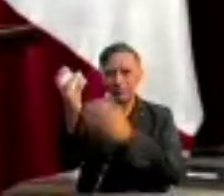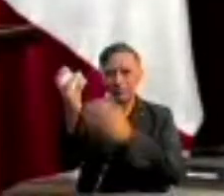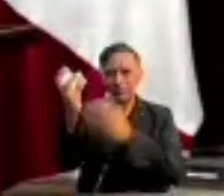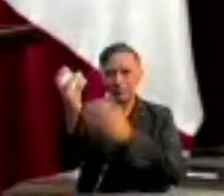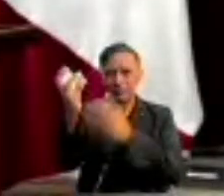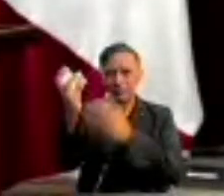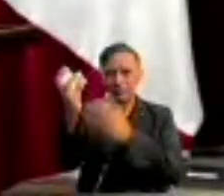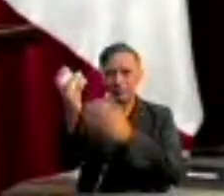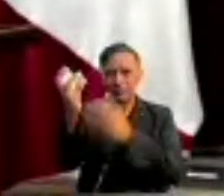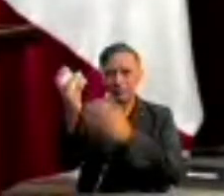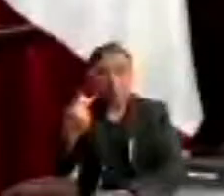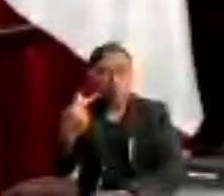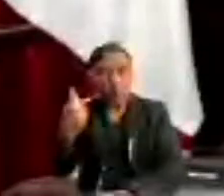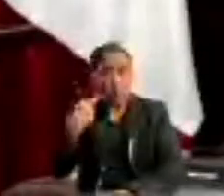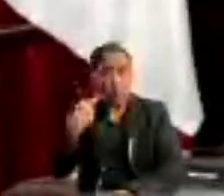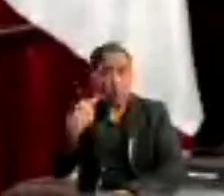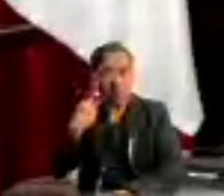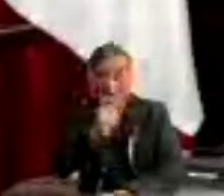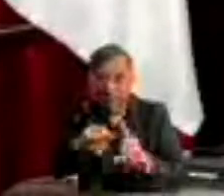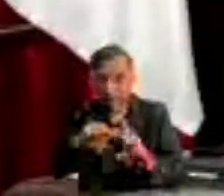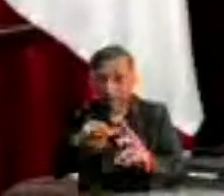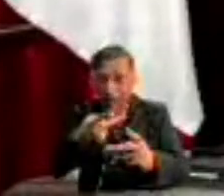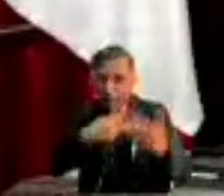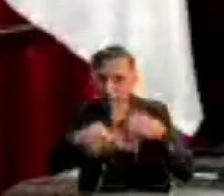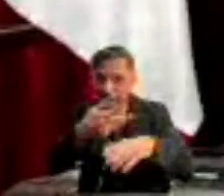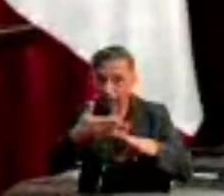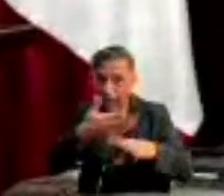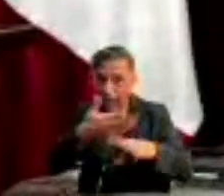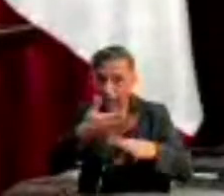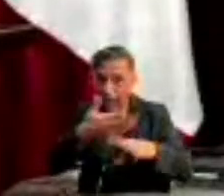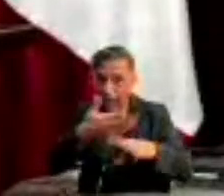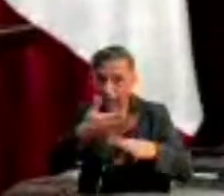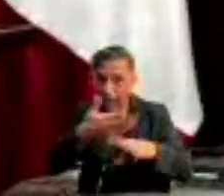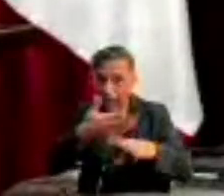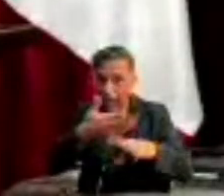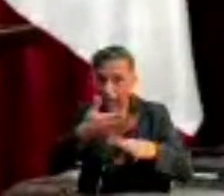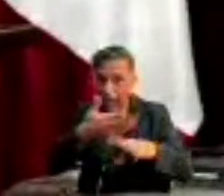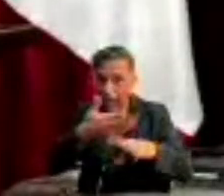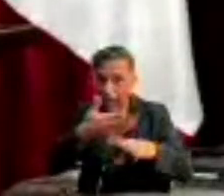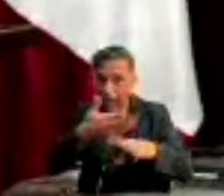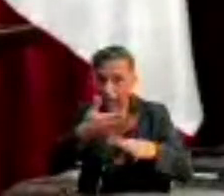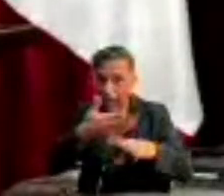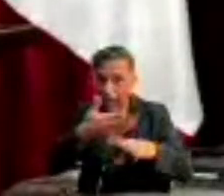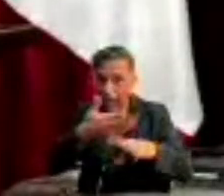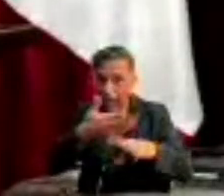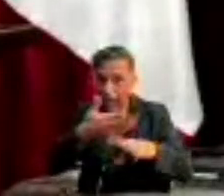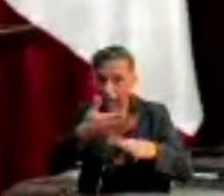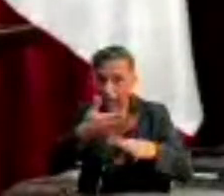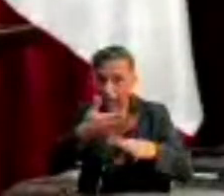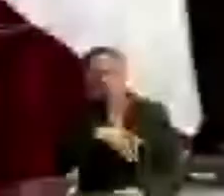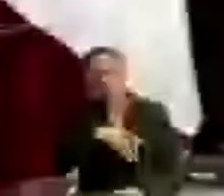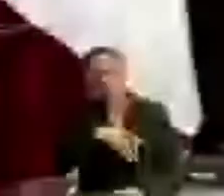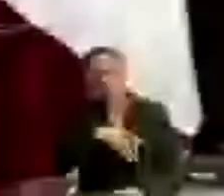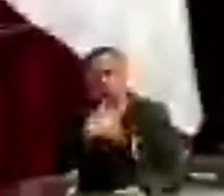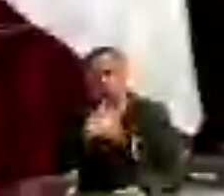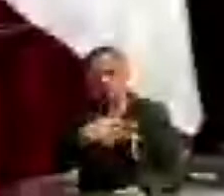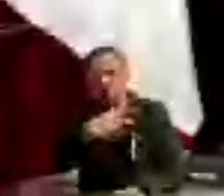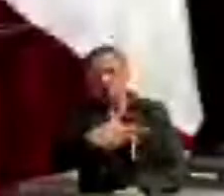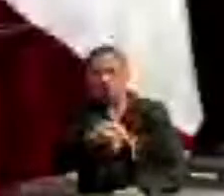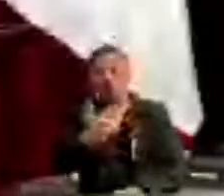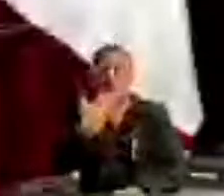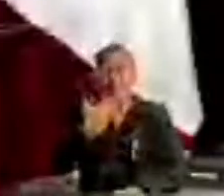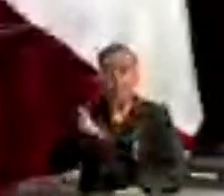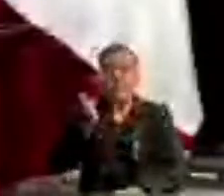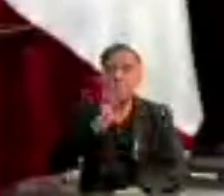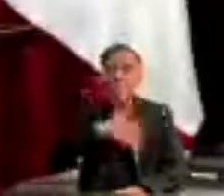político. Haya sido como haya sido. Hagan lo que saben hacer, para bien o para